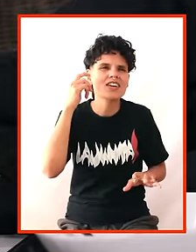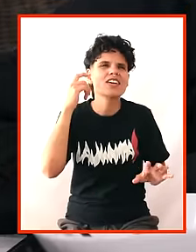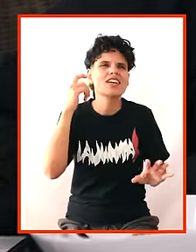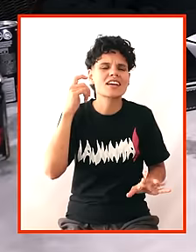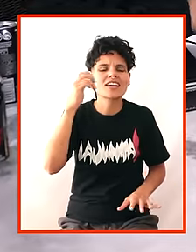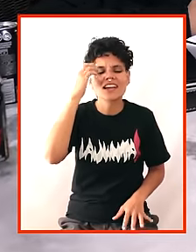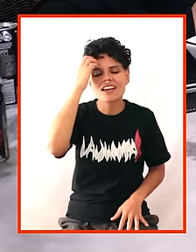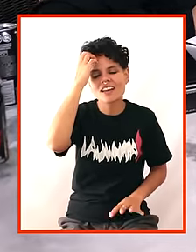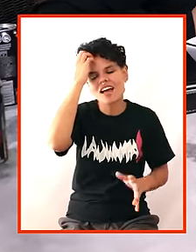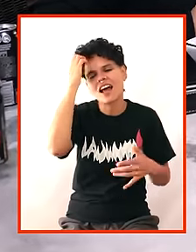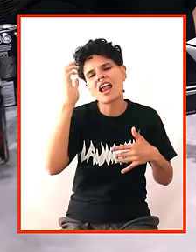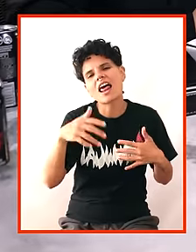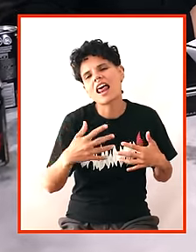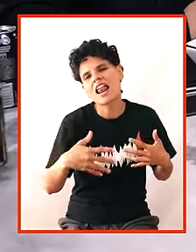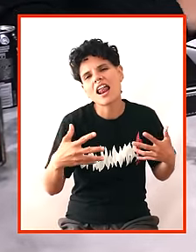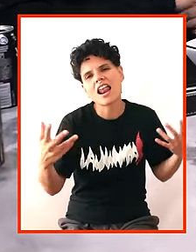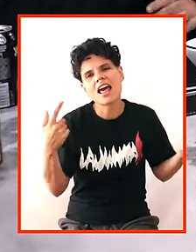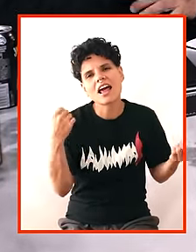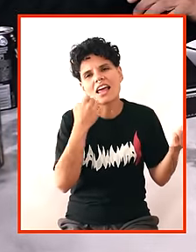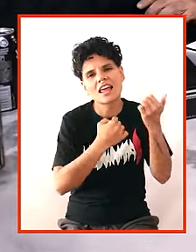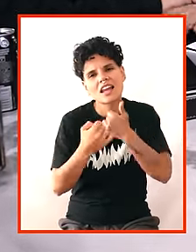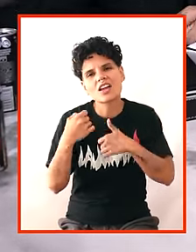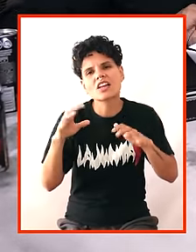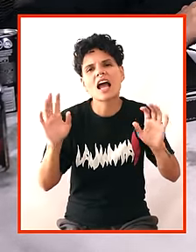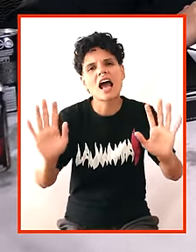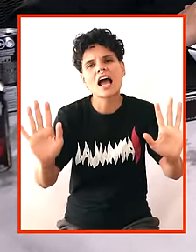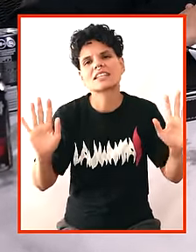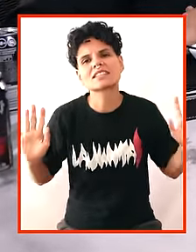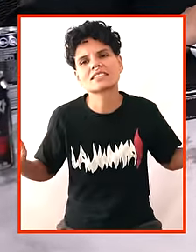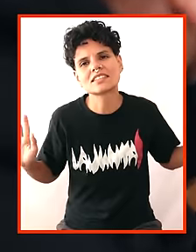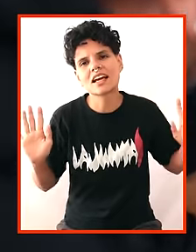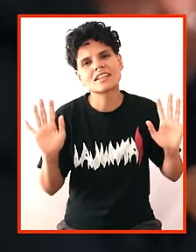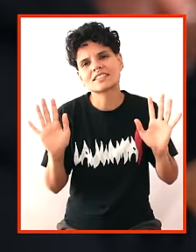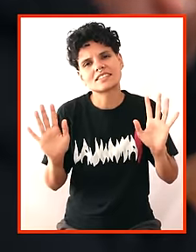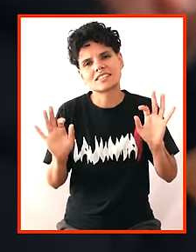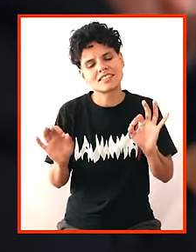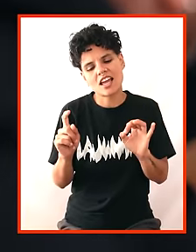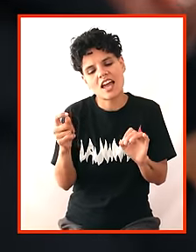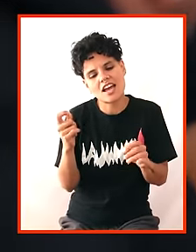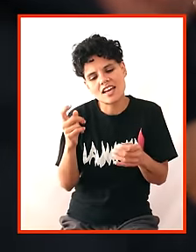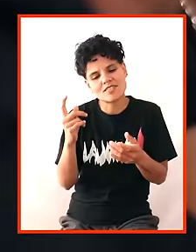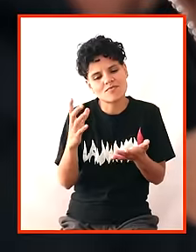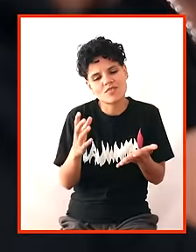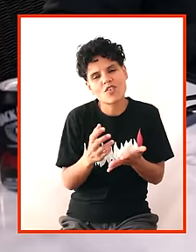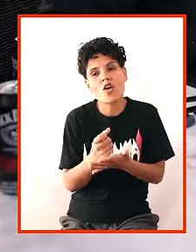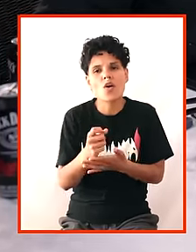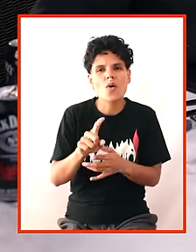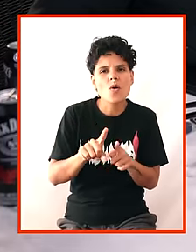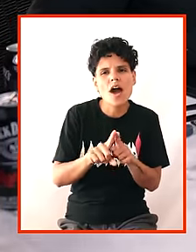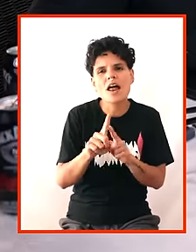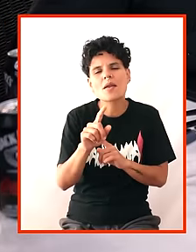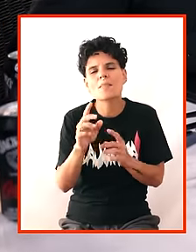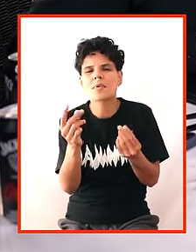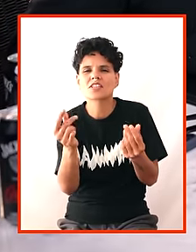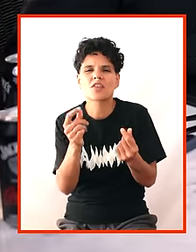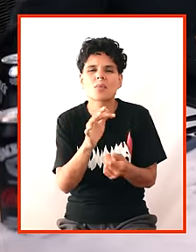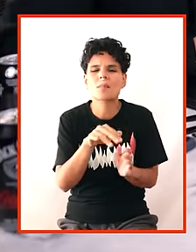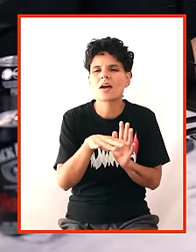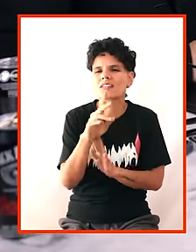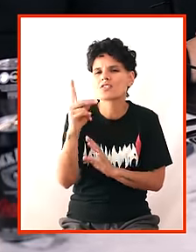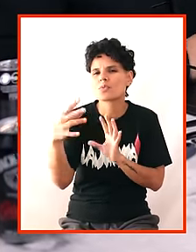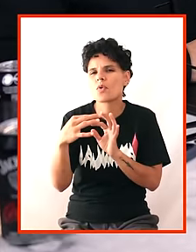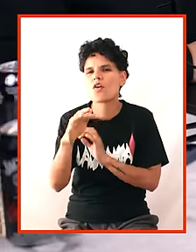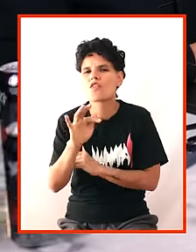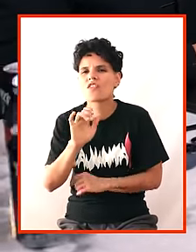acuerdo. No, ya vamos. Ah, pero está muy bien, está muy bien, está muy bien. Y lo íbamos a meter a como a una versión celo. ¿Y cómo se